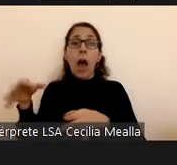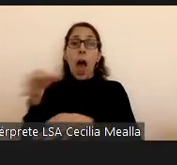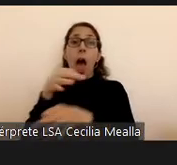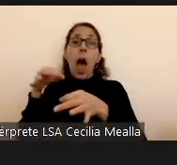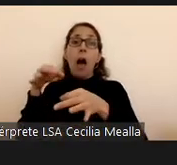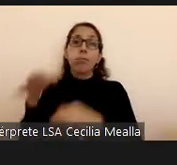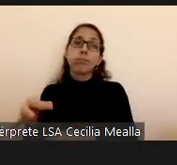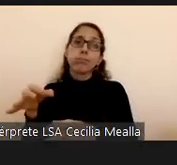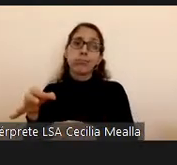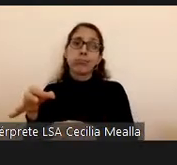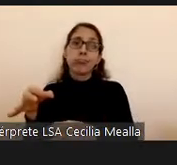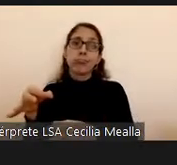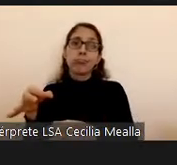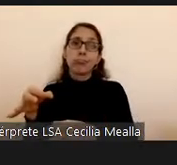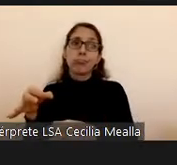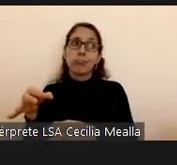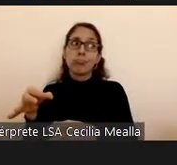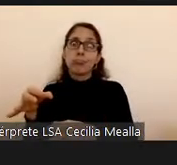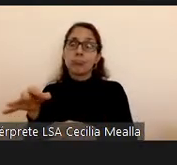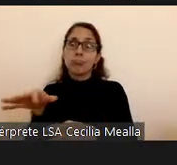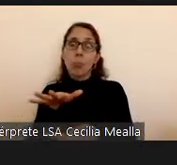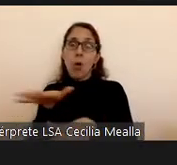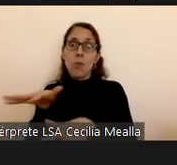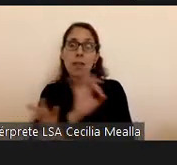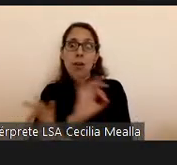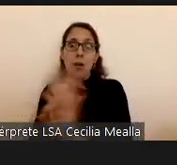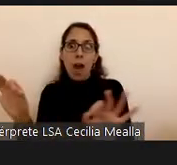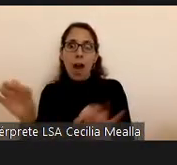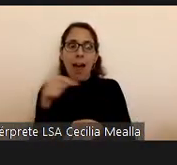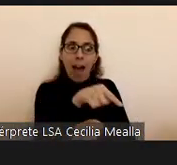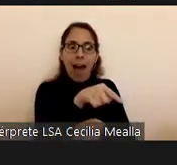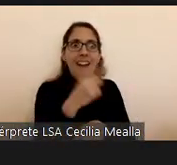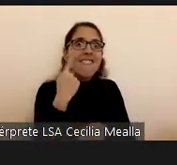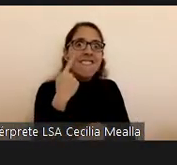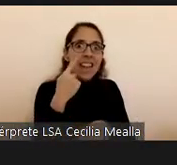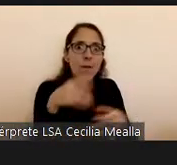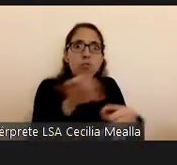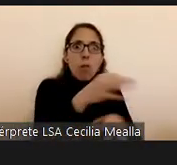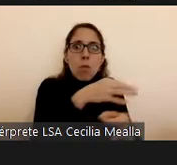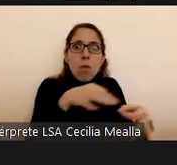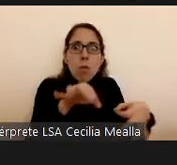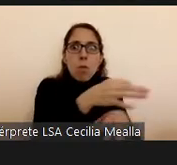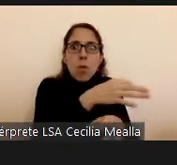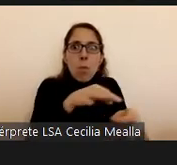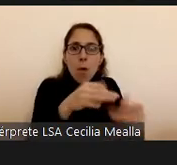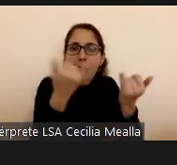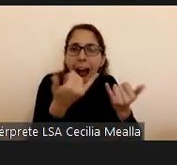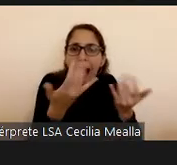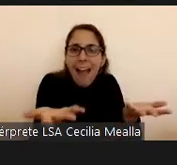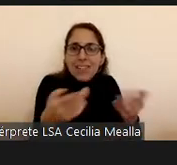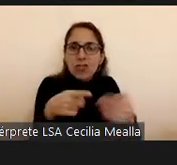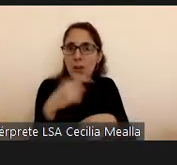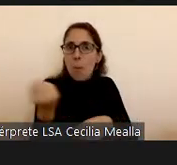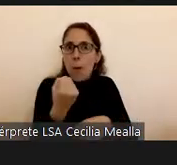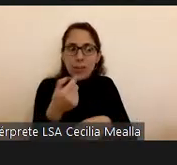está muerta, ¿no es cierto? Es algo lógico. Y si está viva, sí, se va a poder mover, entonces yo voy a poder observar la